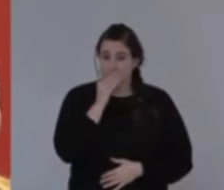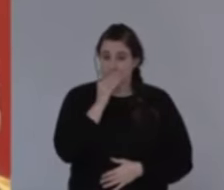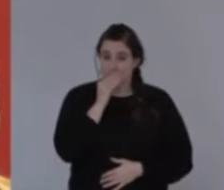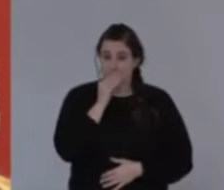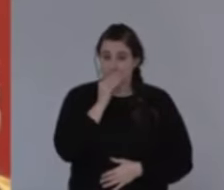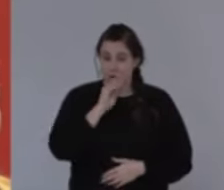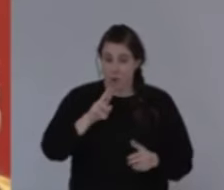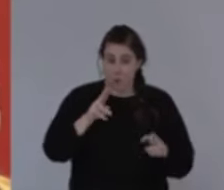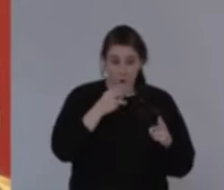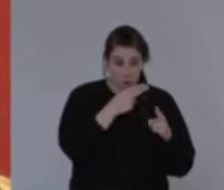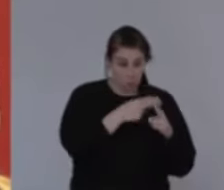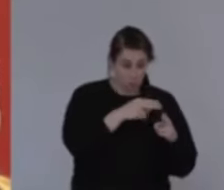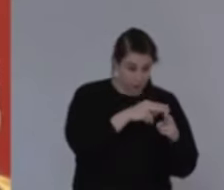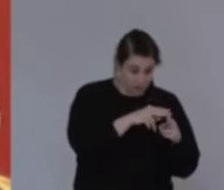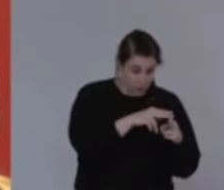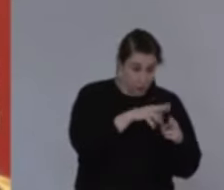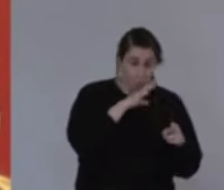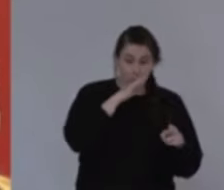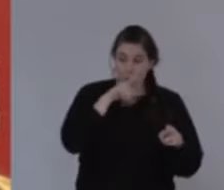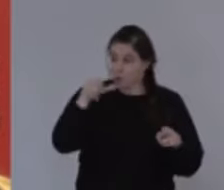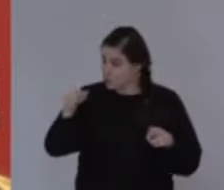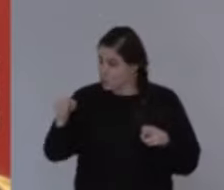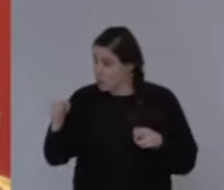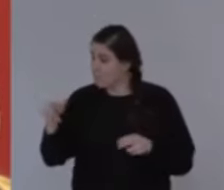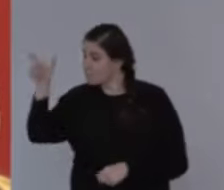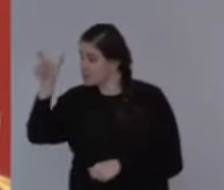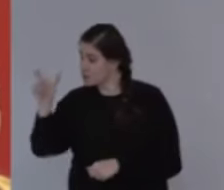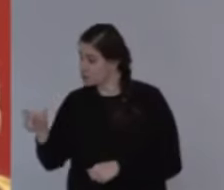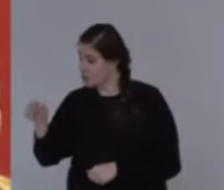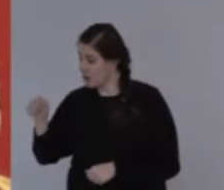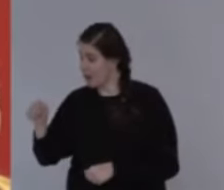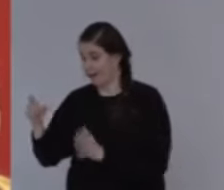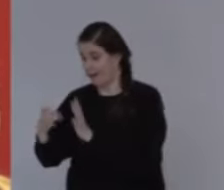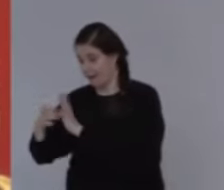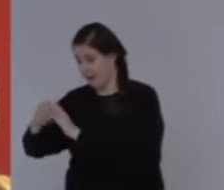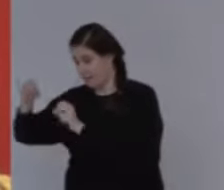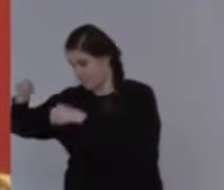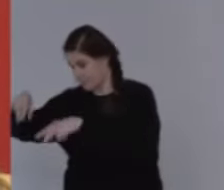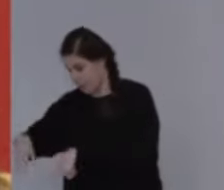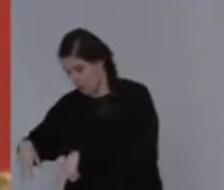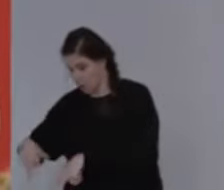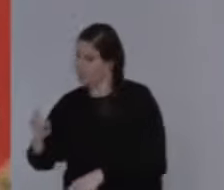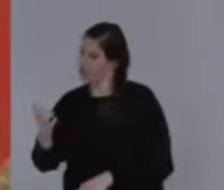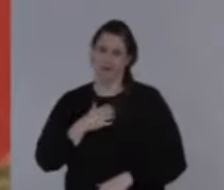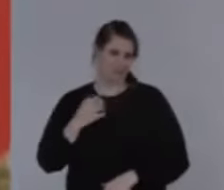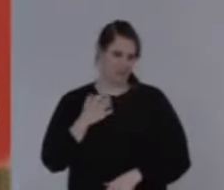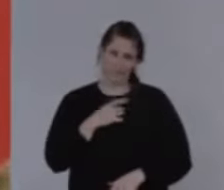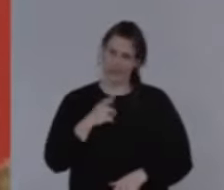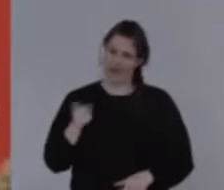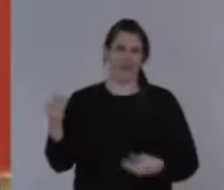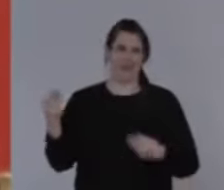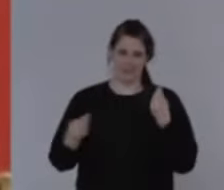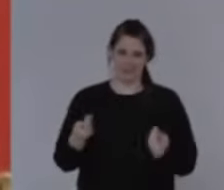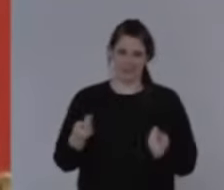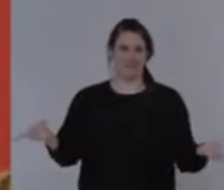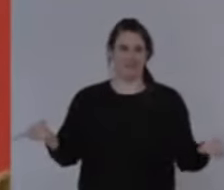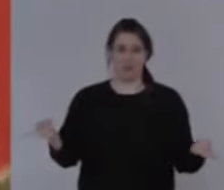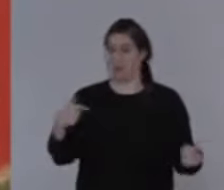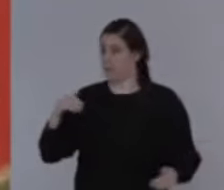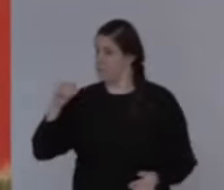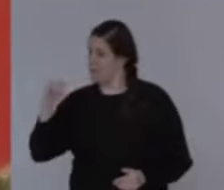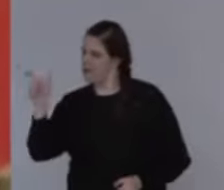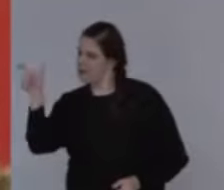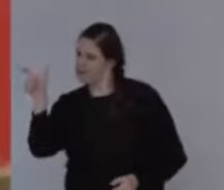a costa de ser peor persona, que es lo que pasa hoy en muchos casos en España. Que no se puede ser mala persona